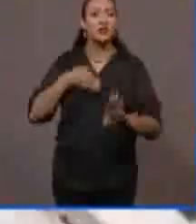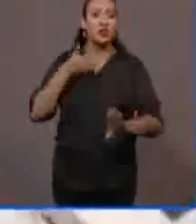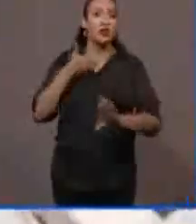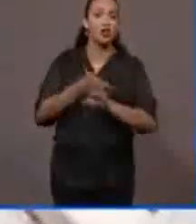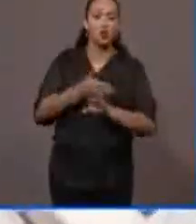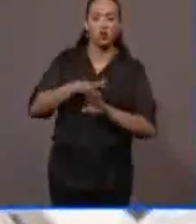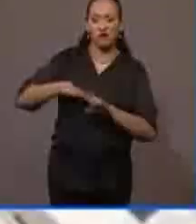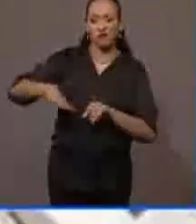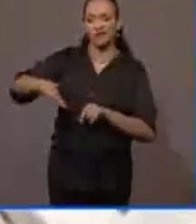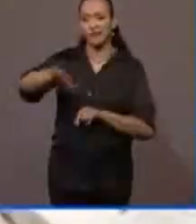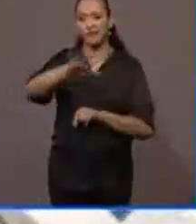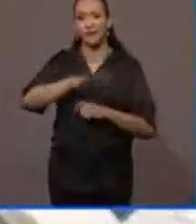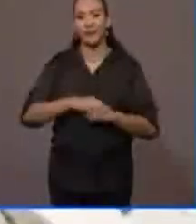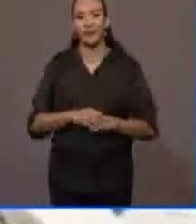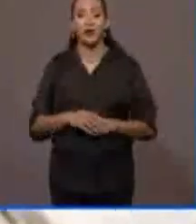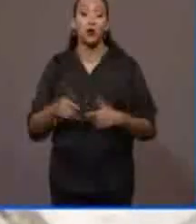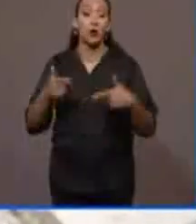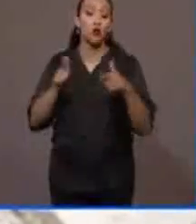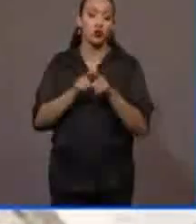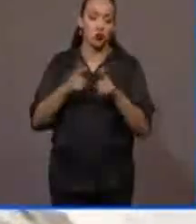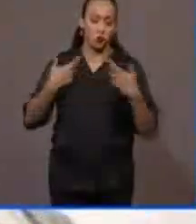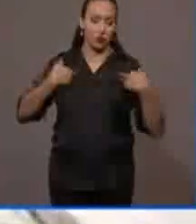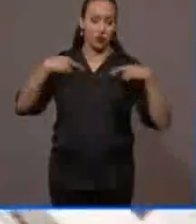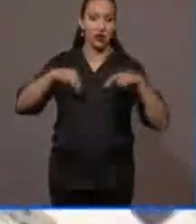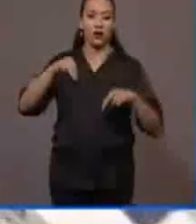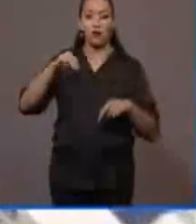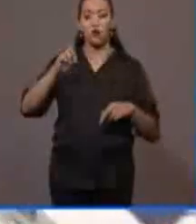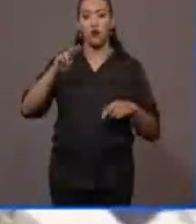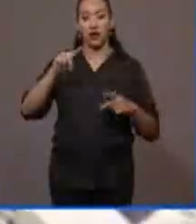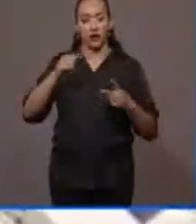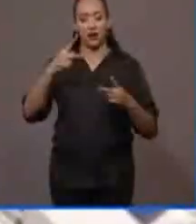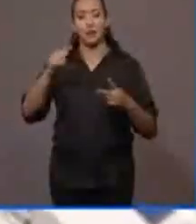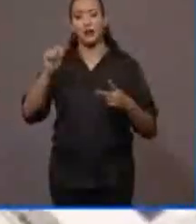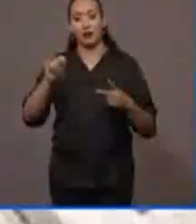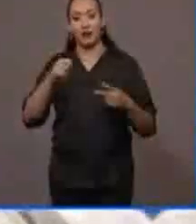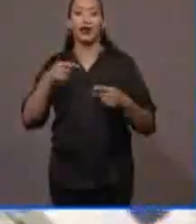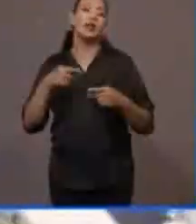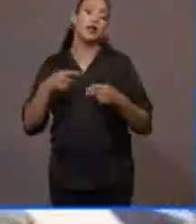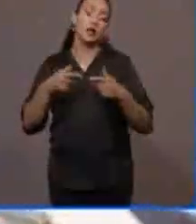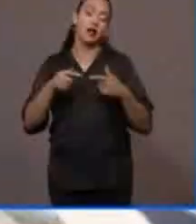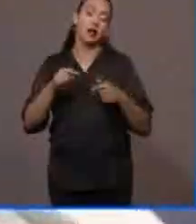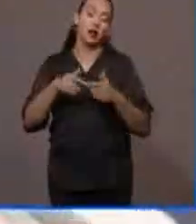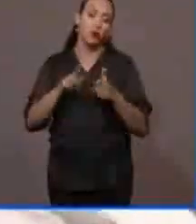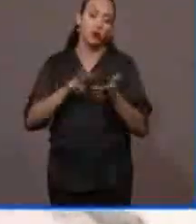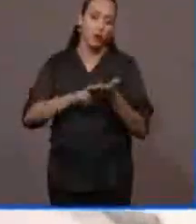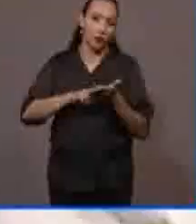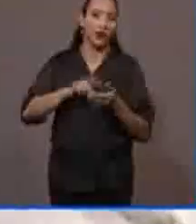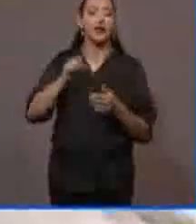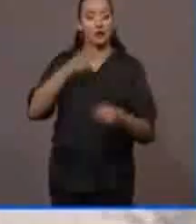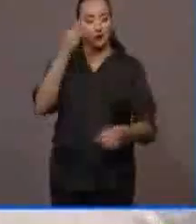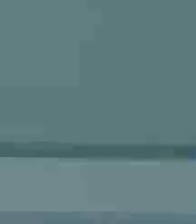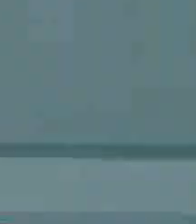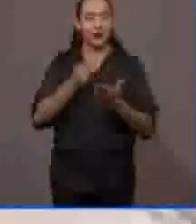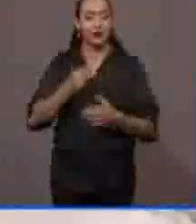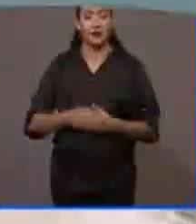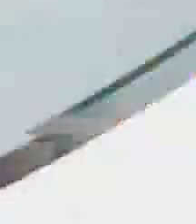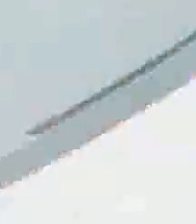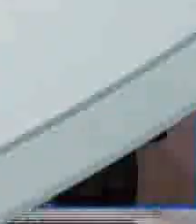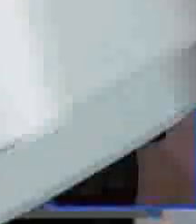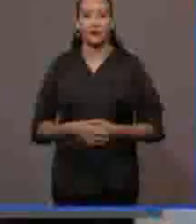equidad en la contienda. Los partidos que la representaron, Morena, PT y Partido Verde, también fueron multados.